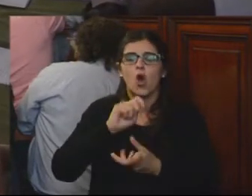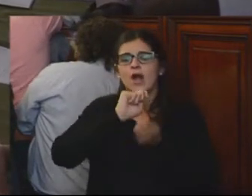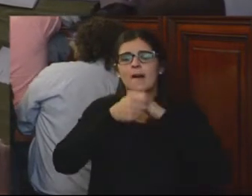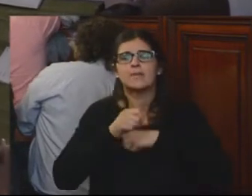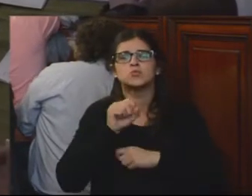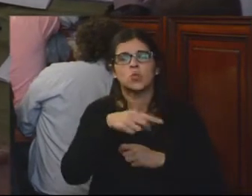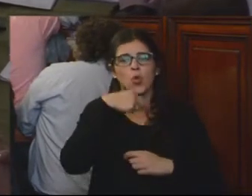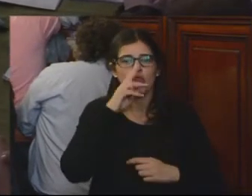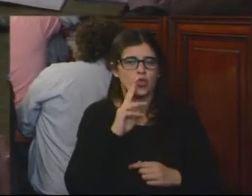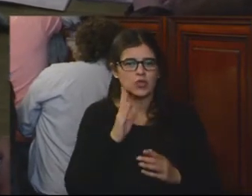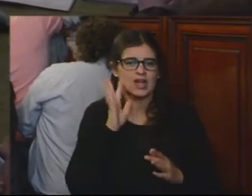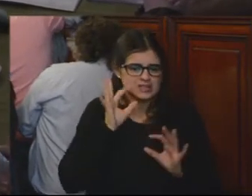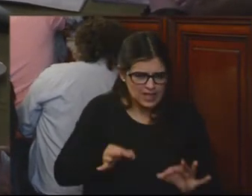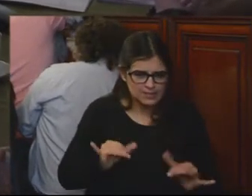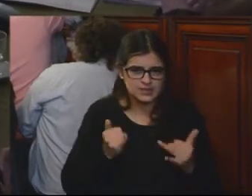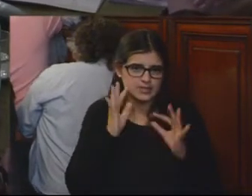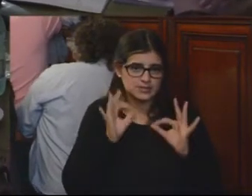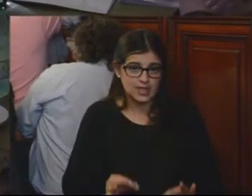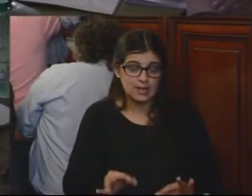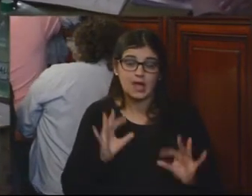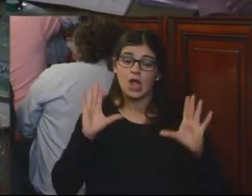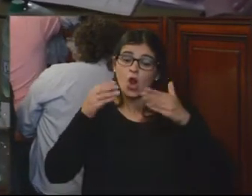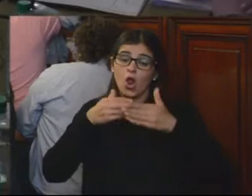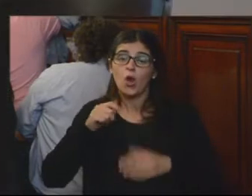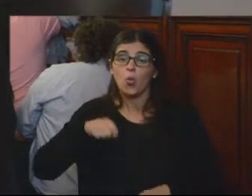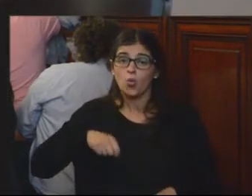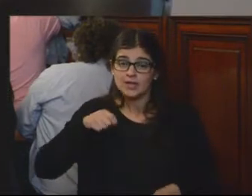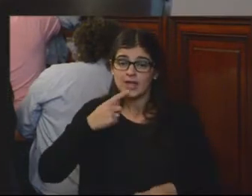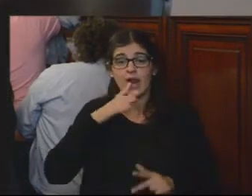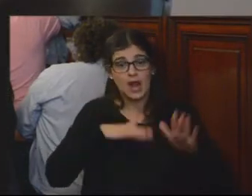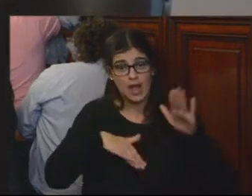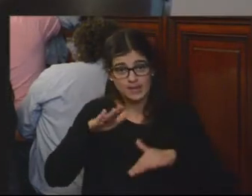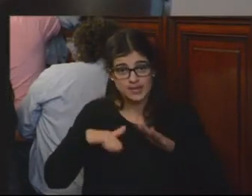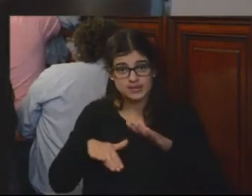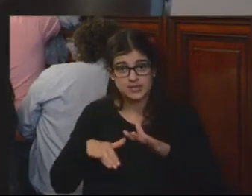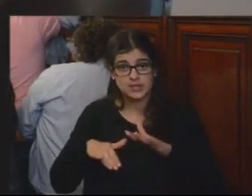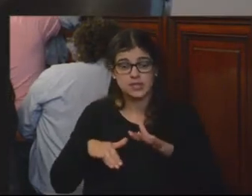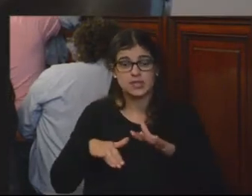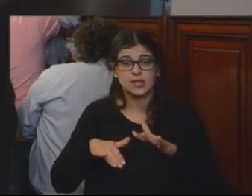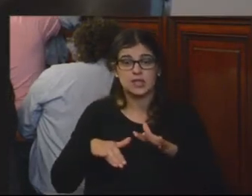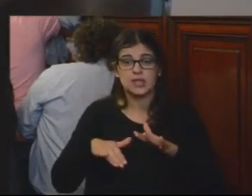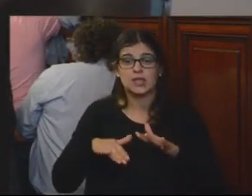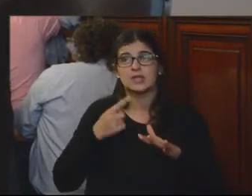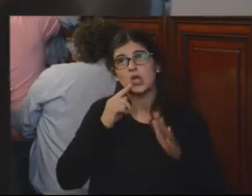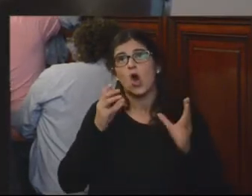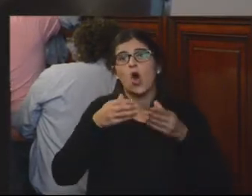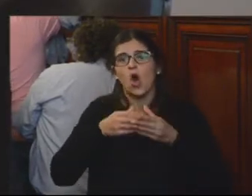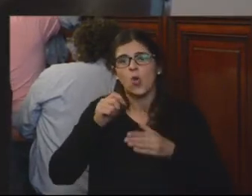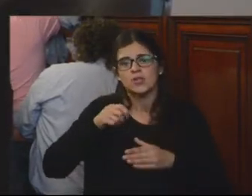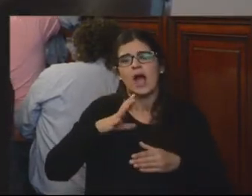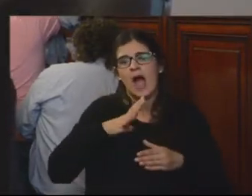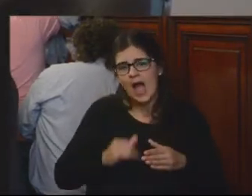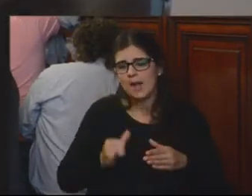lo sabemos bien el órgano judicial a veces muy grande es decir órgano judicial está integrado por